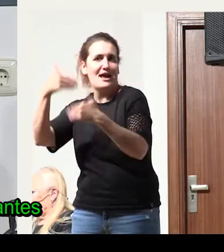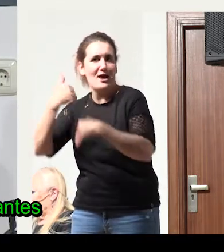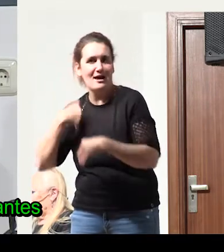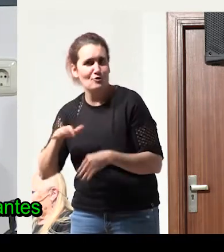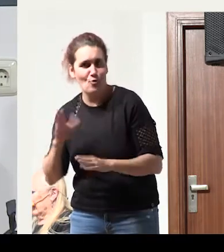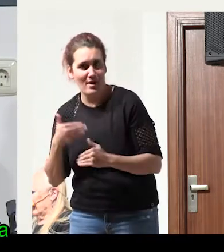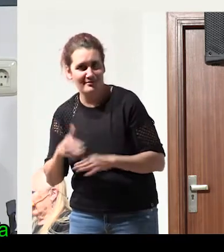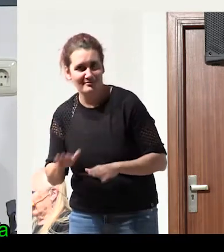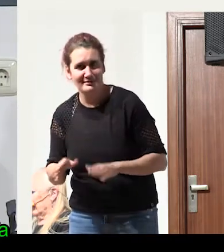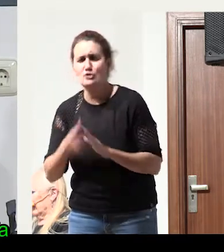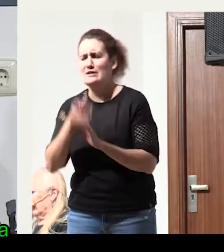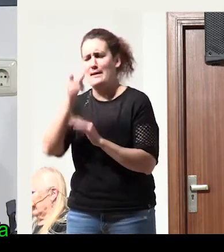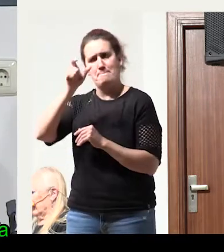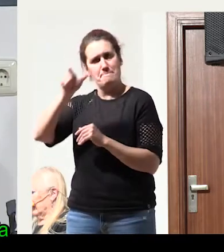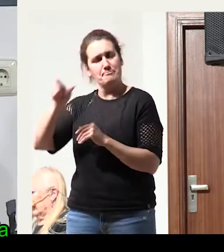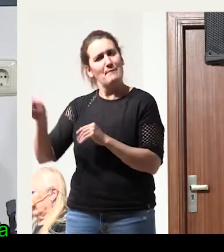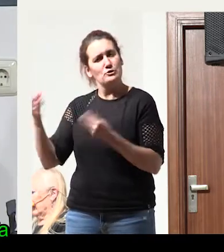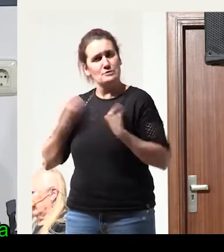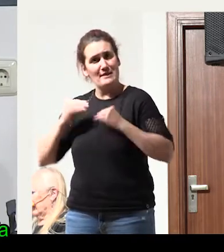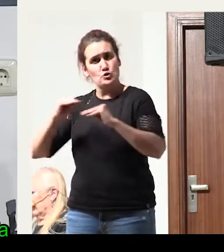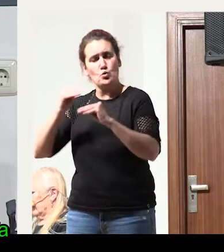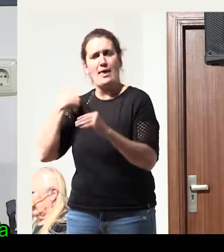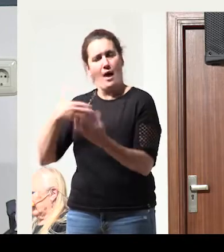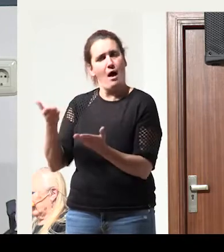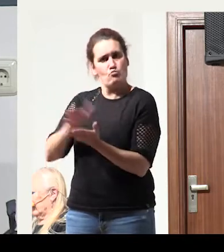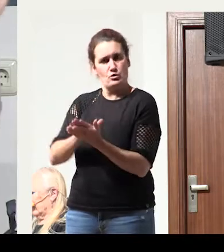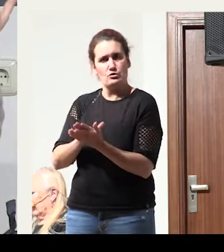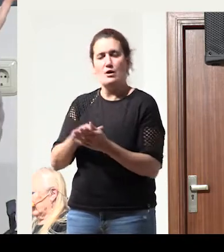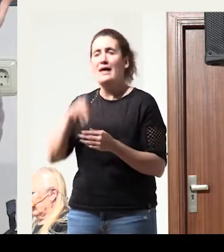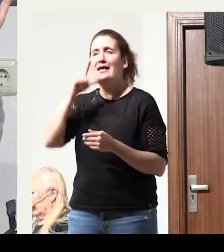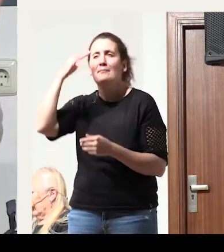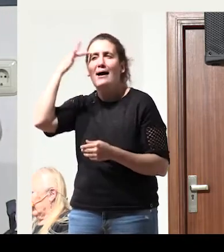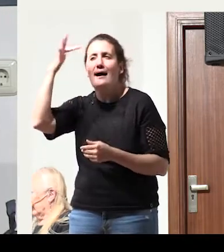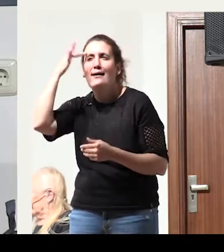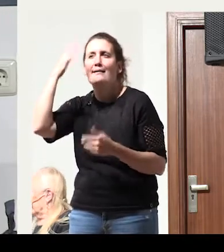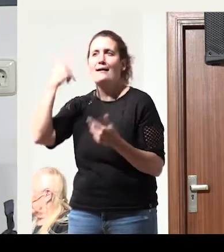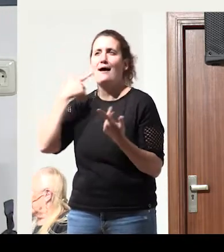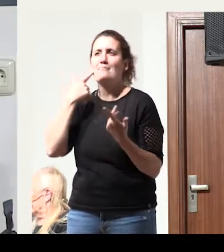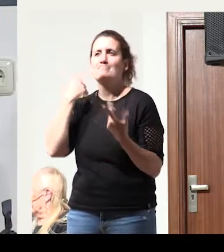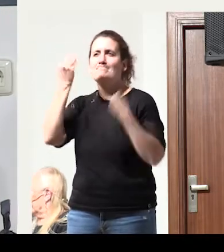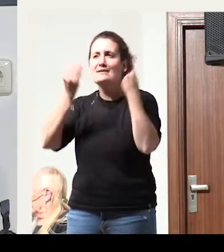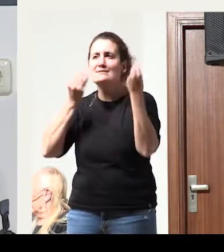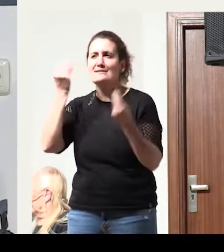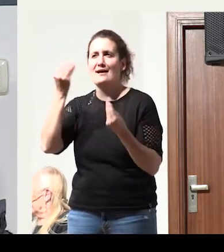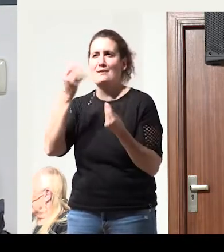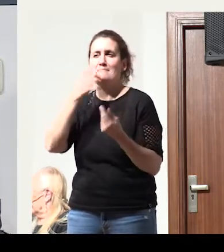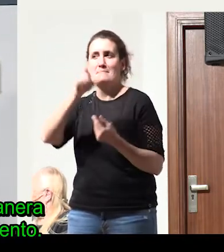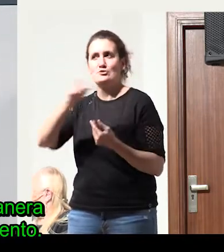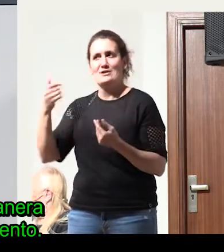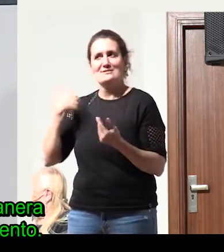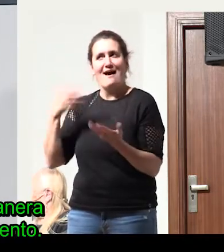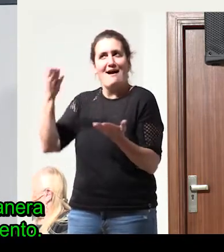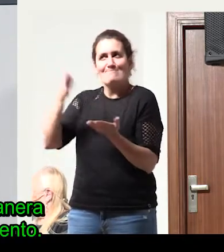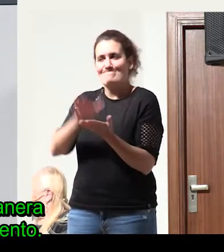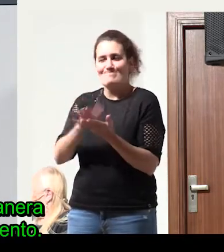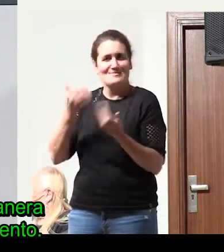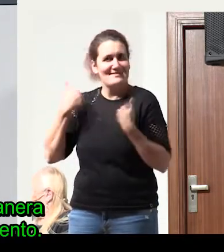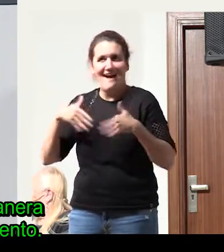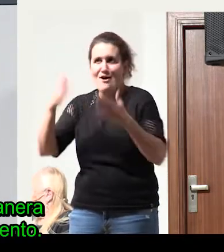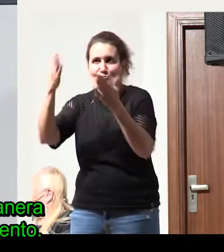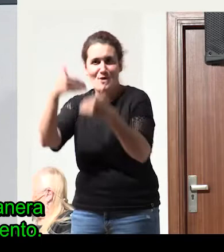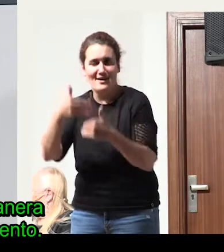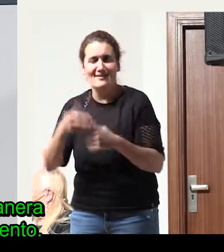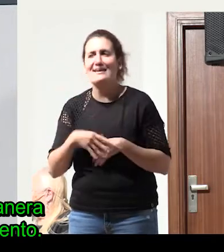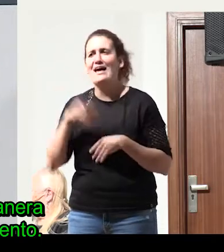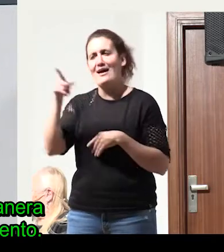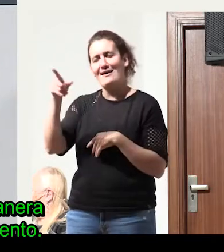que han muerto. Y la imaginación o la fantasía sobre lo que ya, las que ya no están o las que están, ¿no?, pues a ella le sirve como